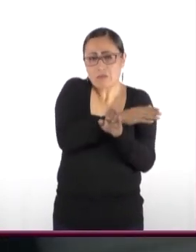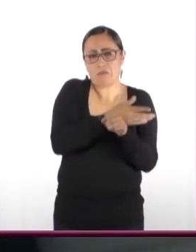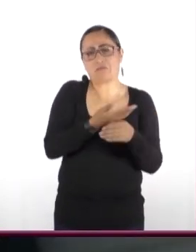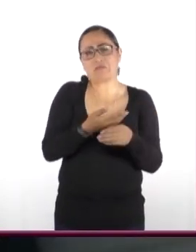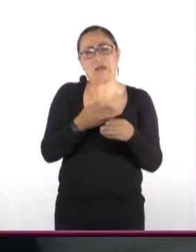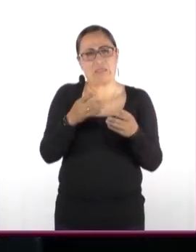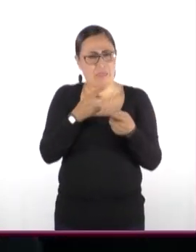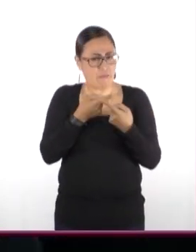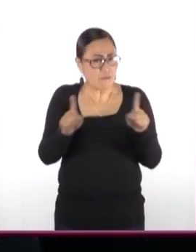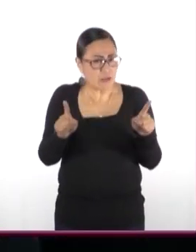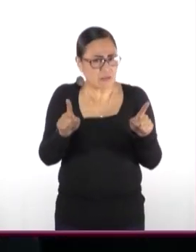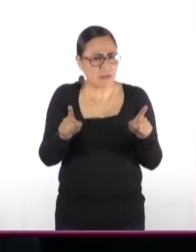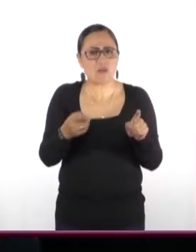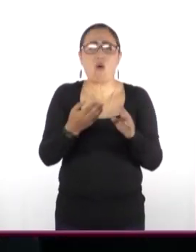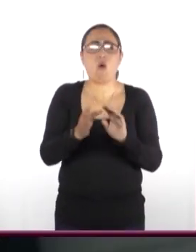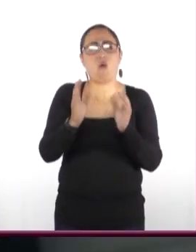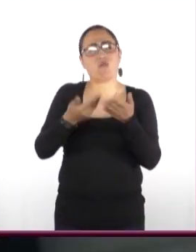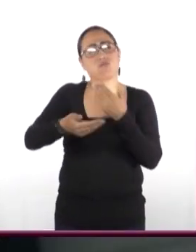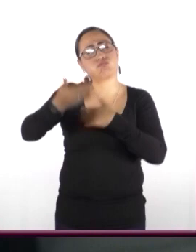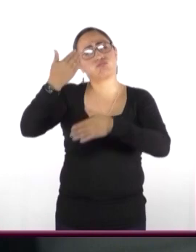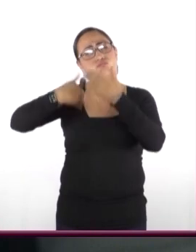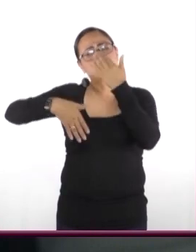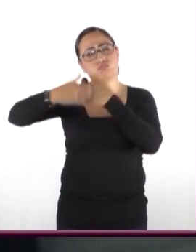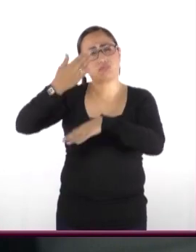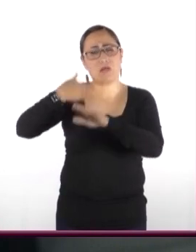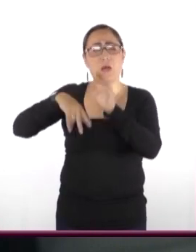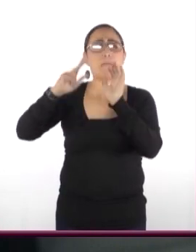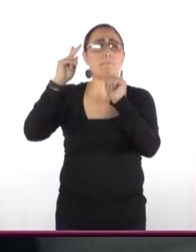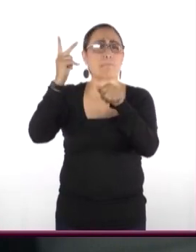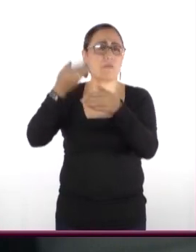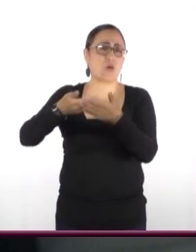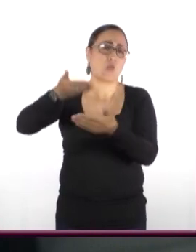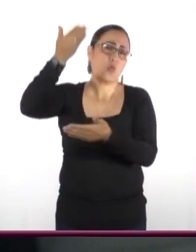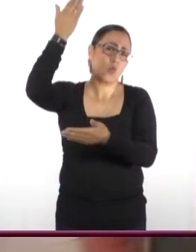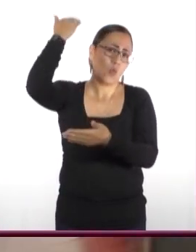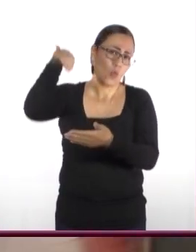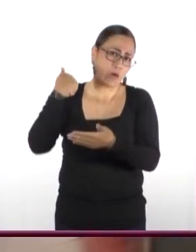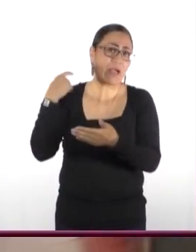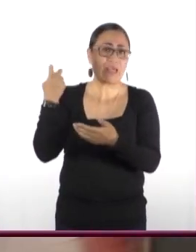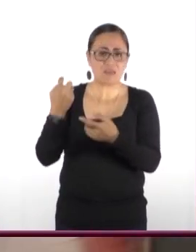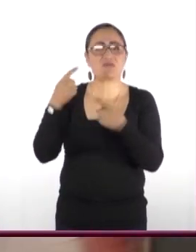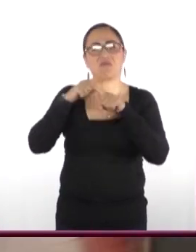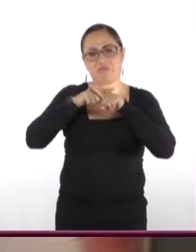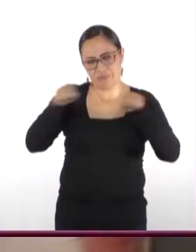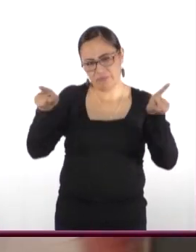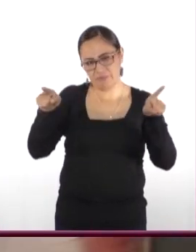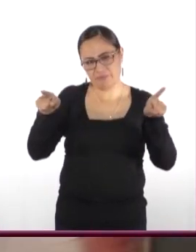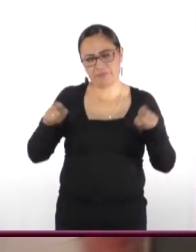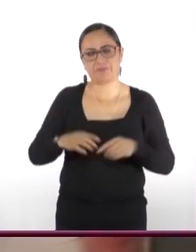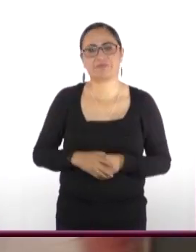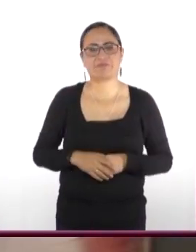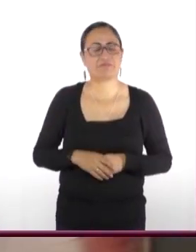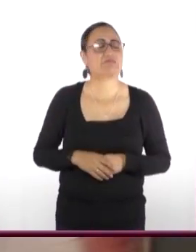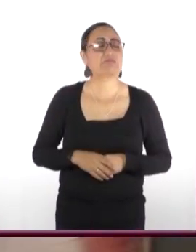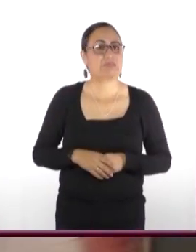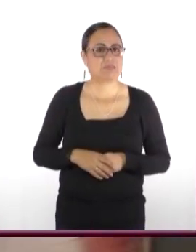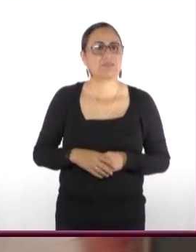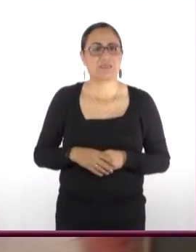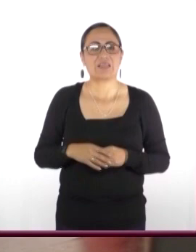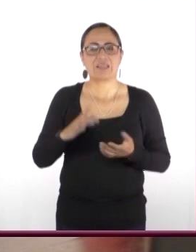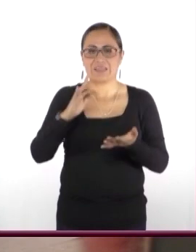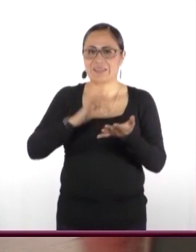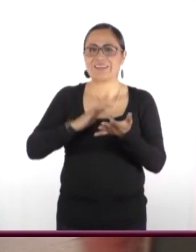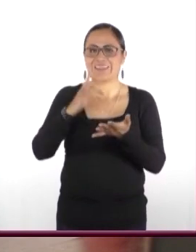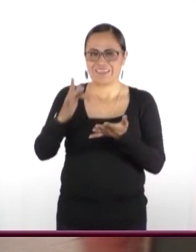Y bueno, ya el pasado lejanísimo, pues no, ya así eso sí es distinto. Es muy diferente. Okay. Ay, pues